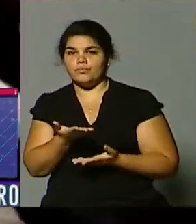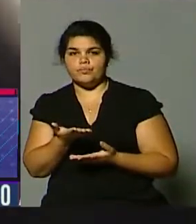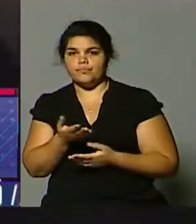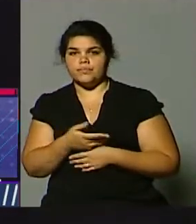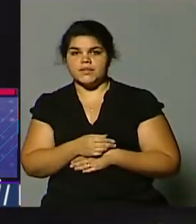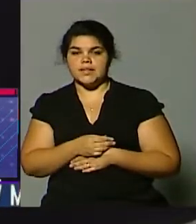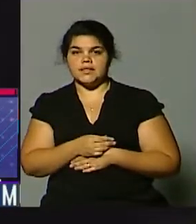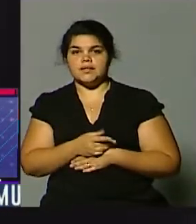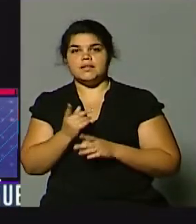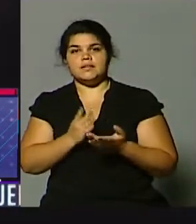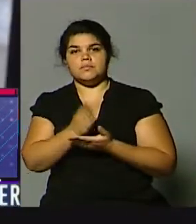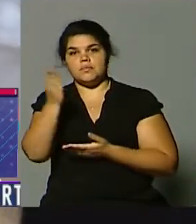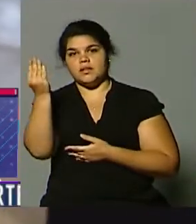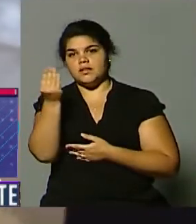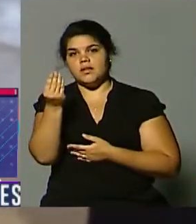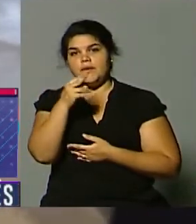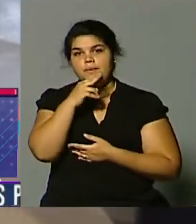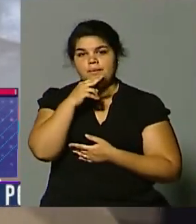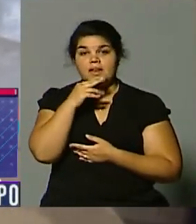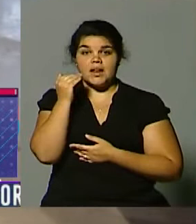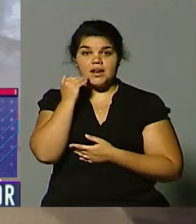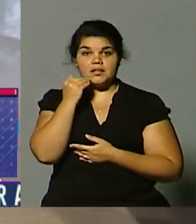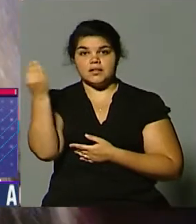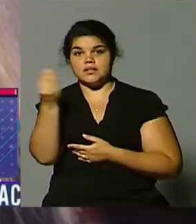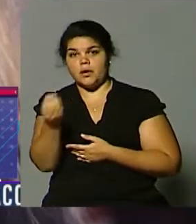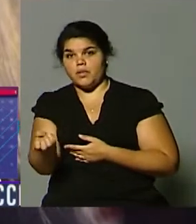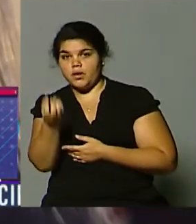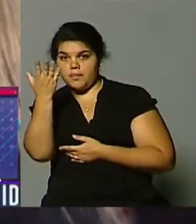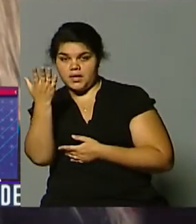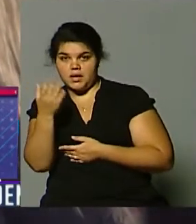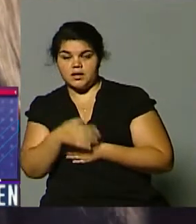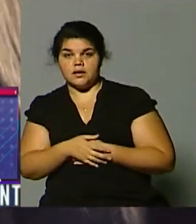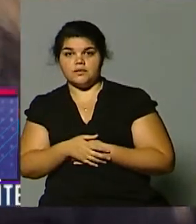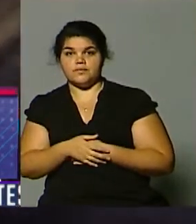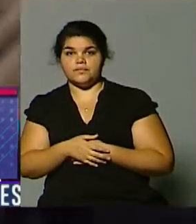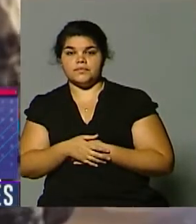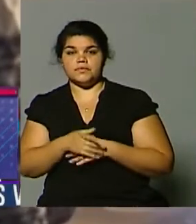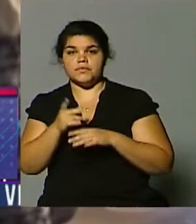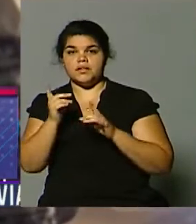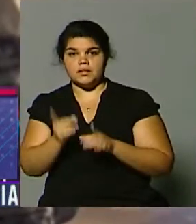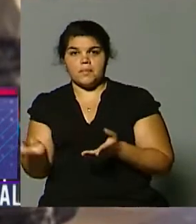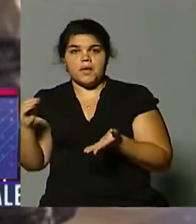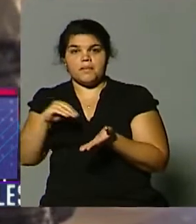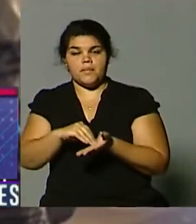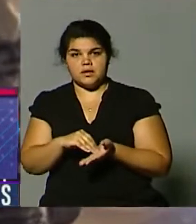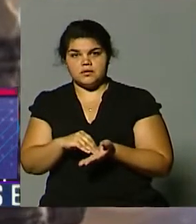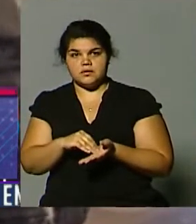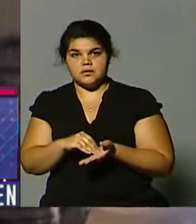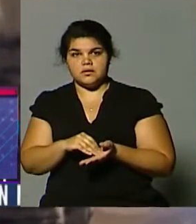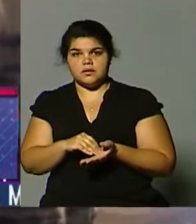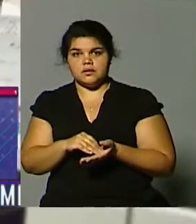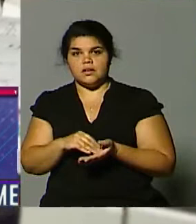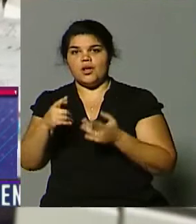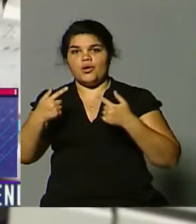todos los fines de semana, días viernes en la tarde y sábado en la mañana, y con un complemento en escenarios